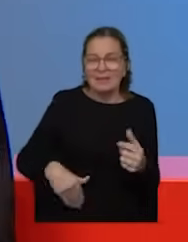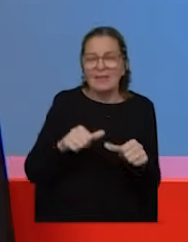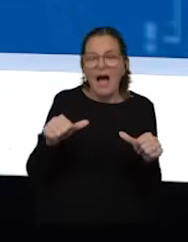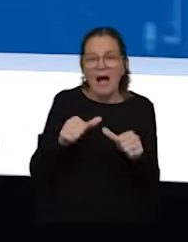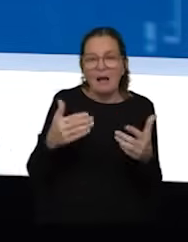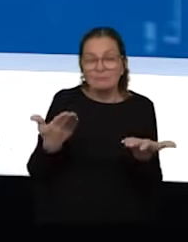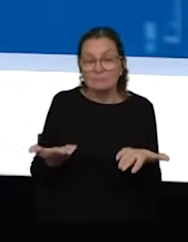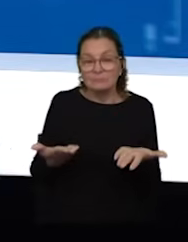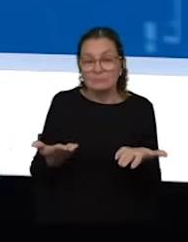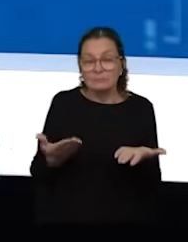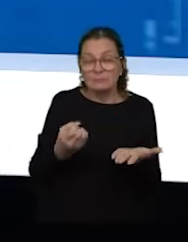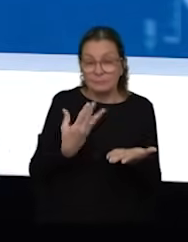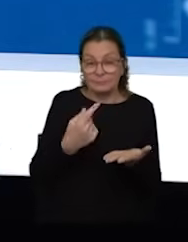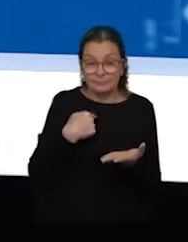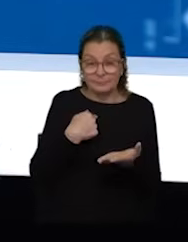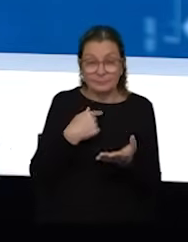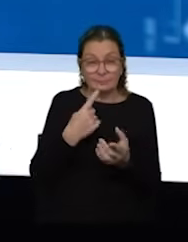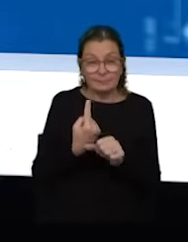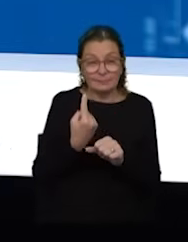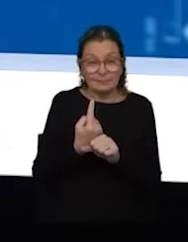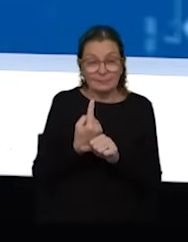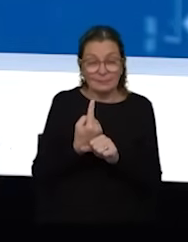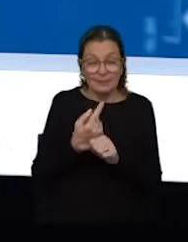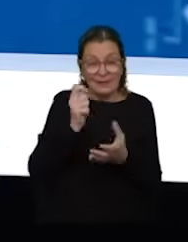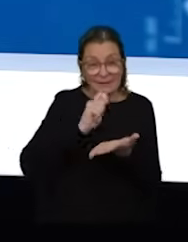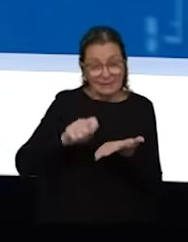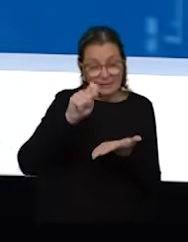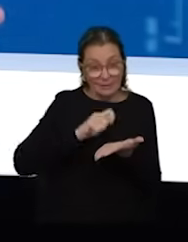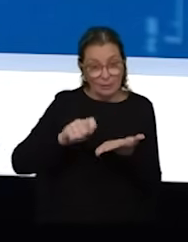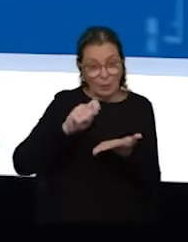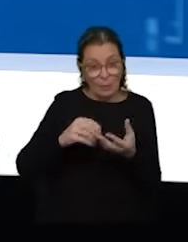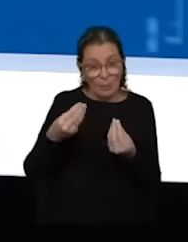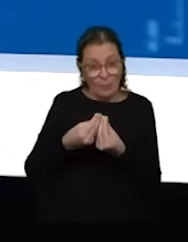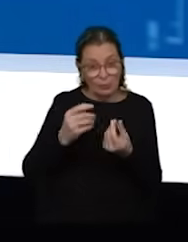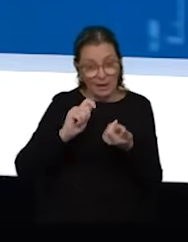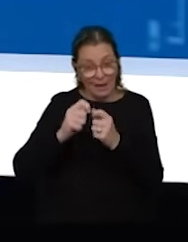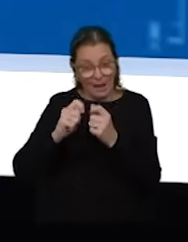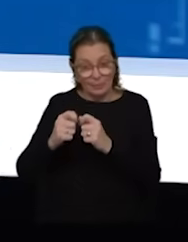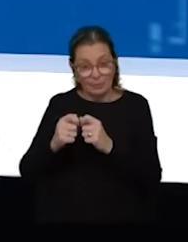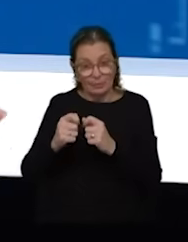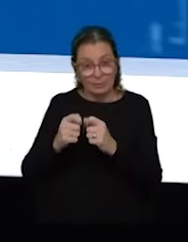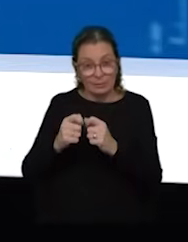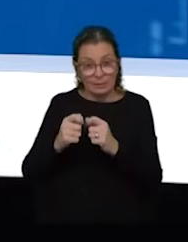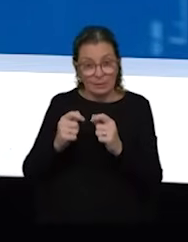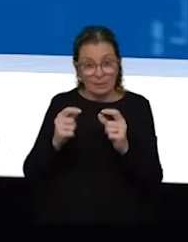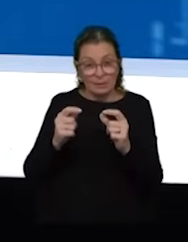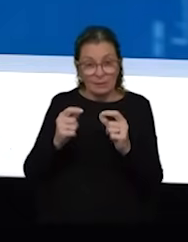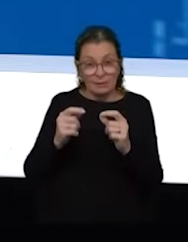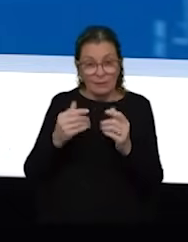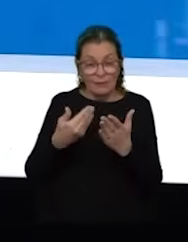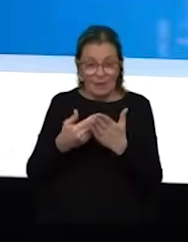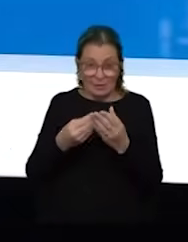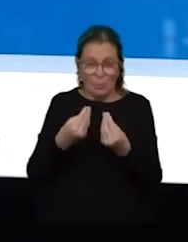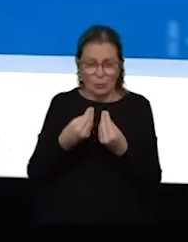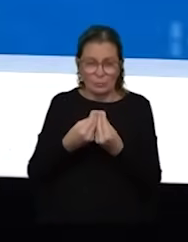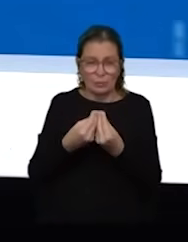no Bueno yo en primer lugar la reacción de muchísimas modificaciones es es bastante incompleta yo creo